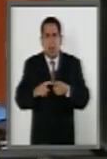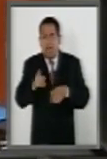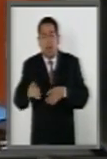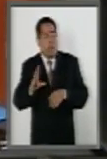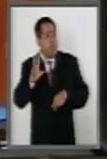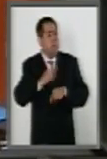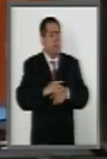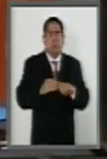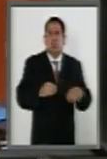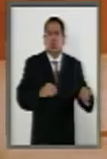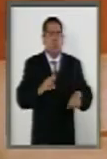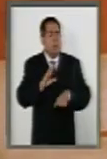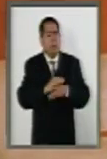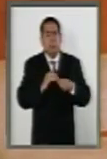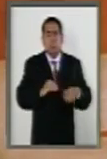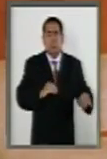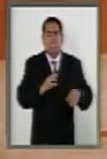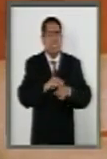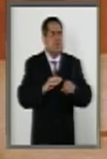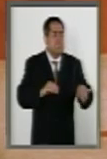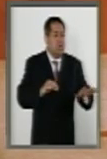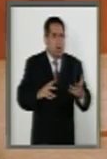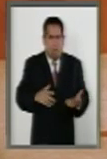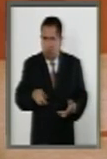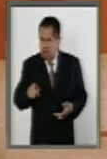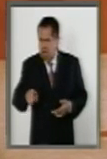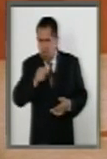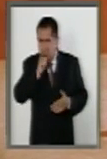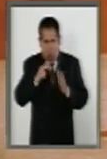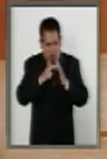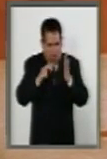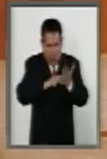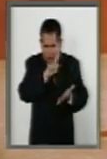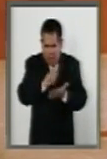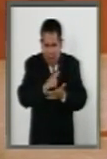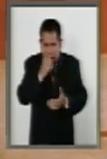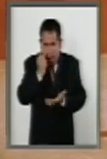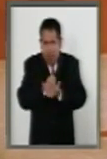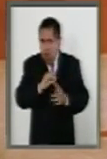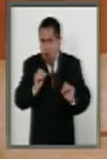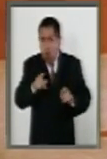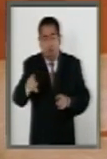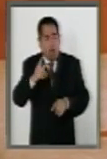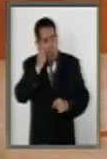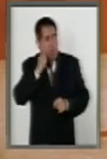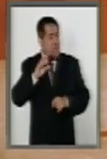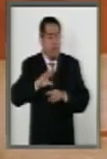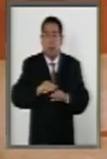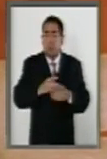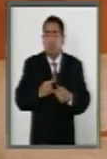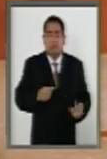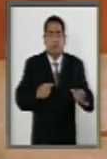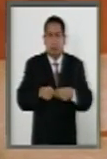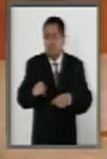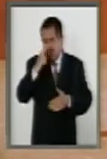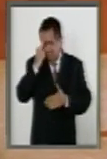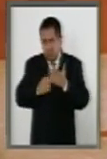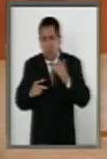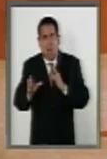concesiones antes de la reforma energética, es decir, violando la Constitución,